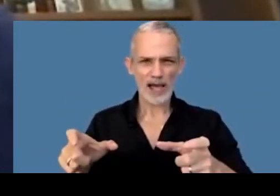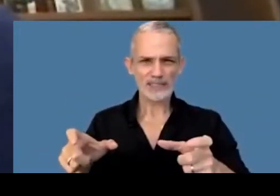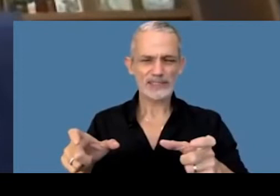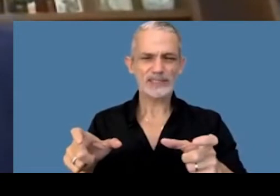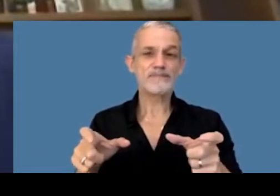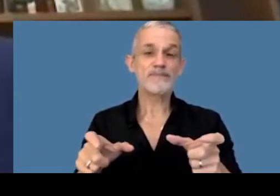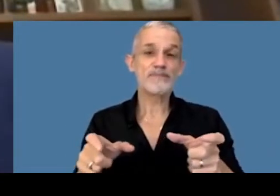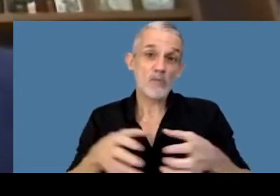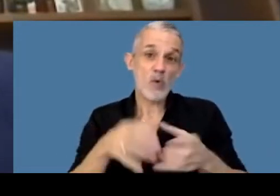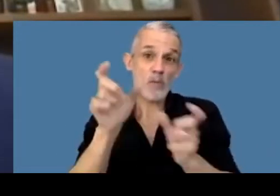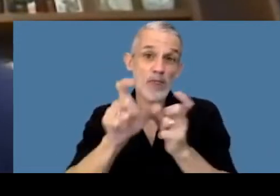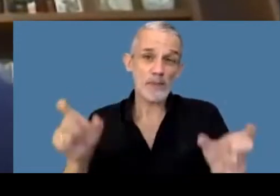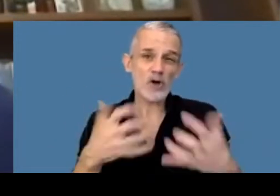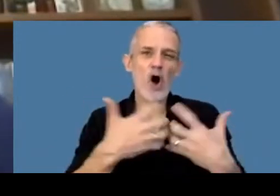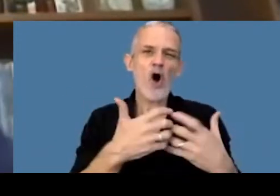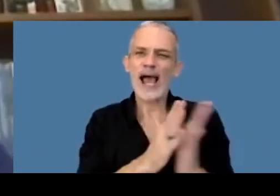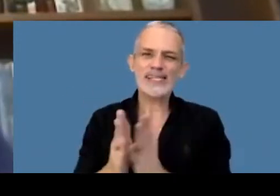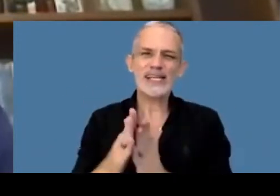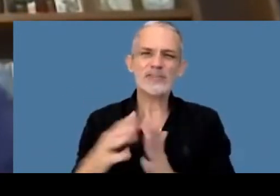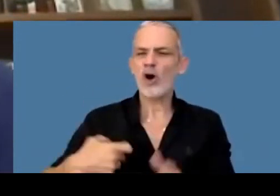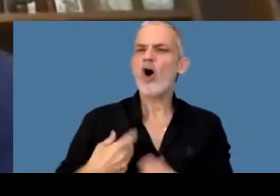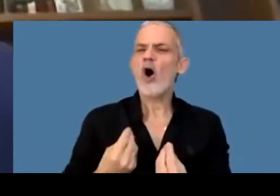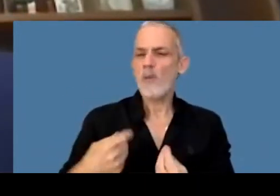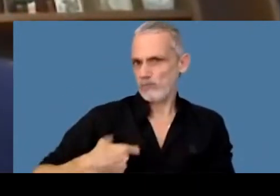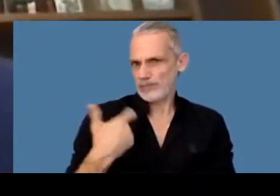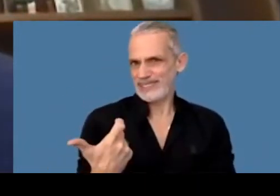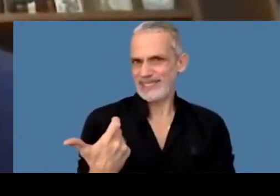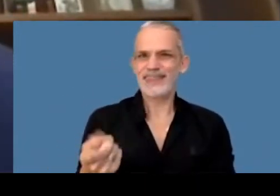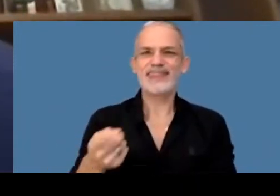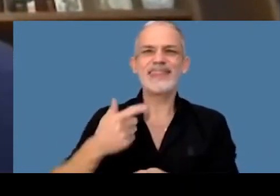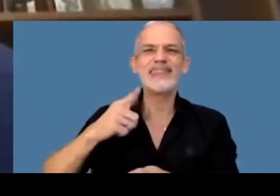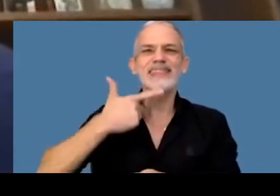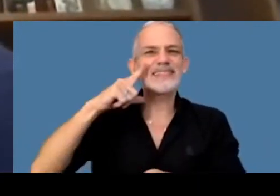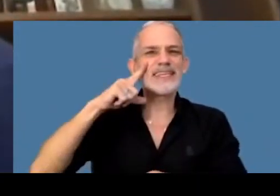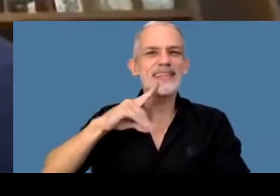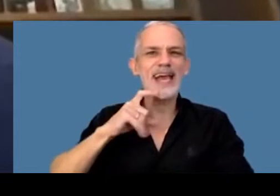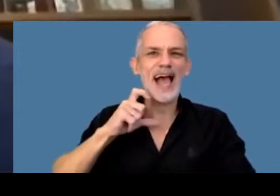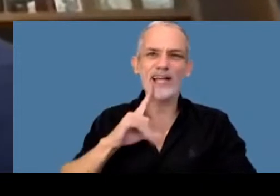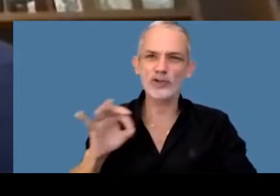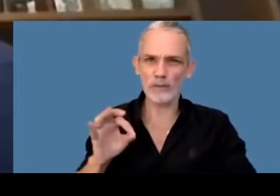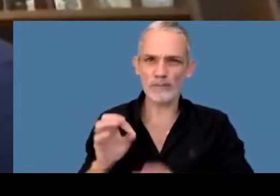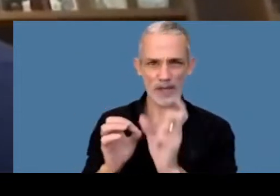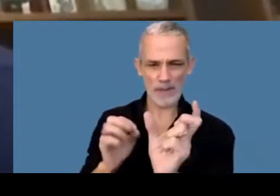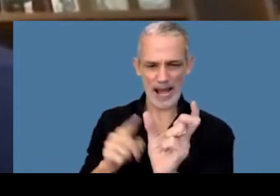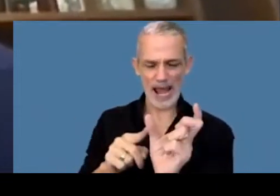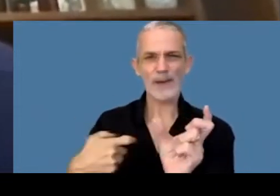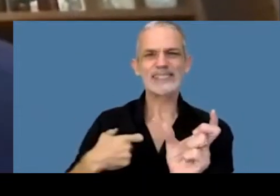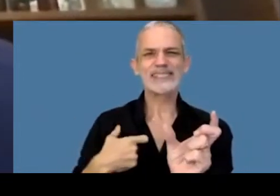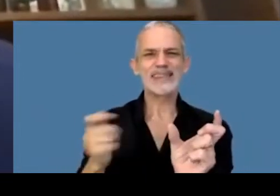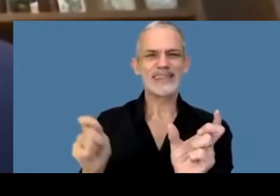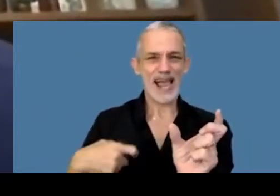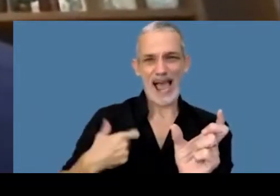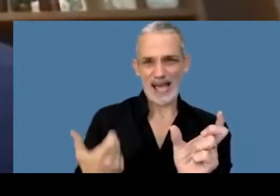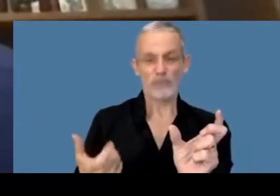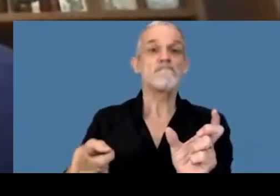personas será el sindicato, ¿no? Que constituirá, y es una terminología que yo desde hace un tiempo